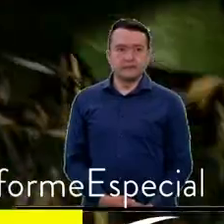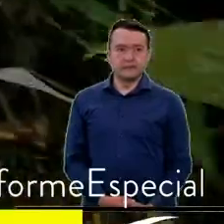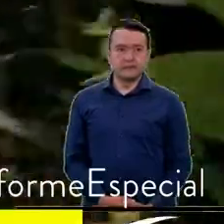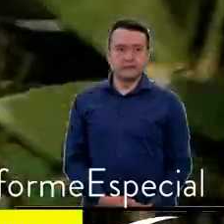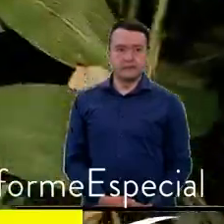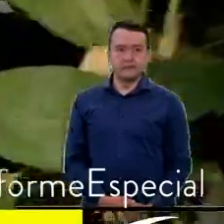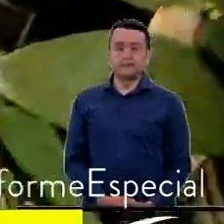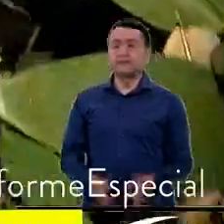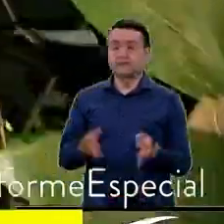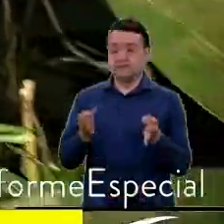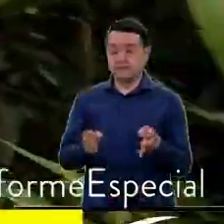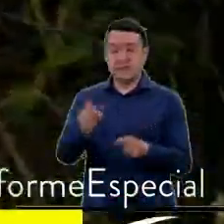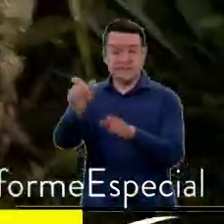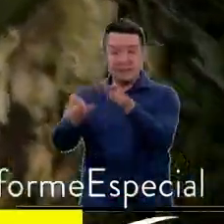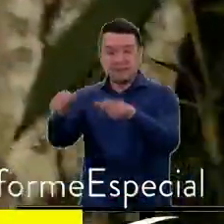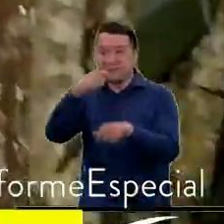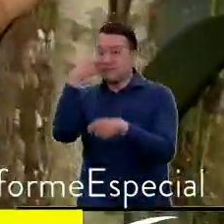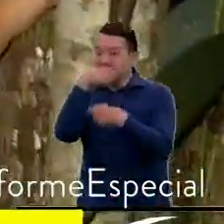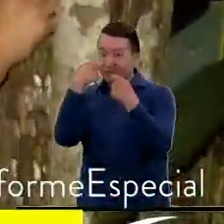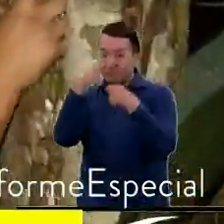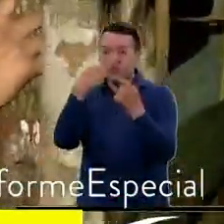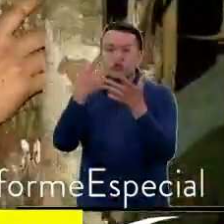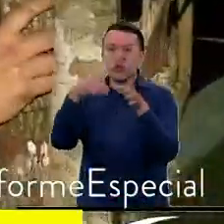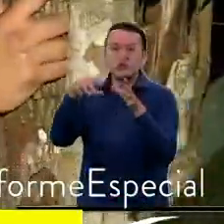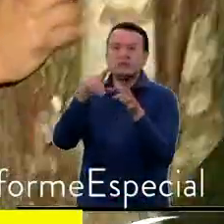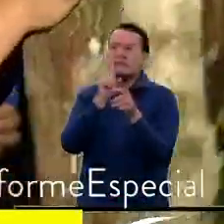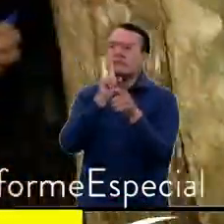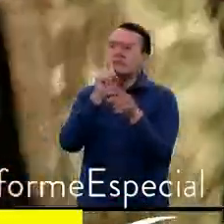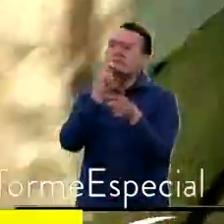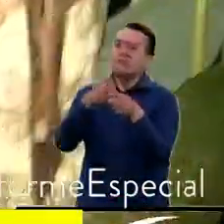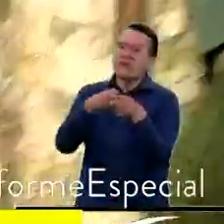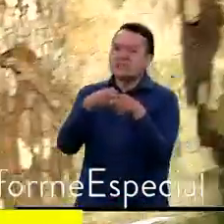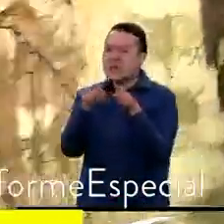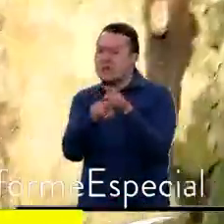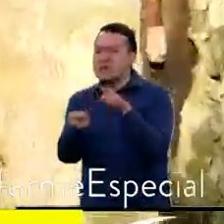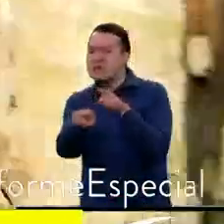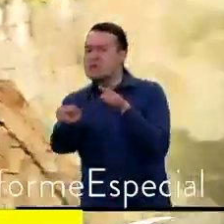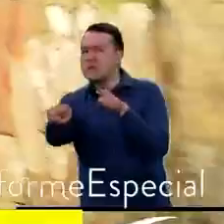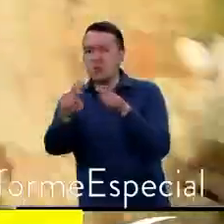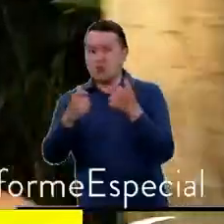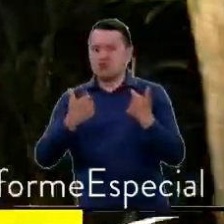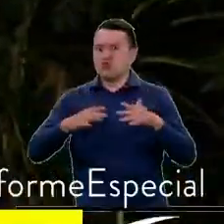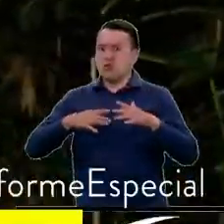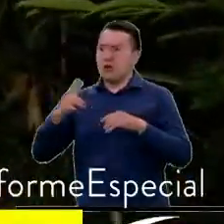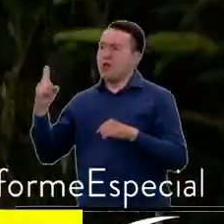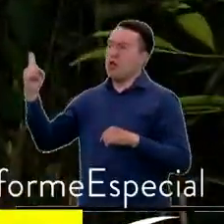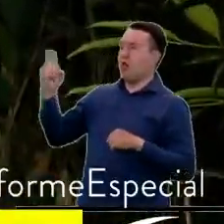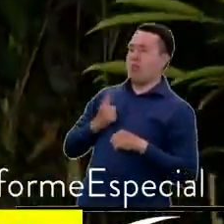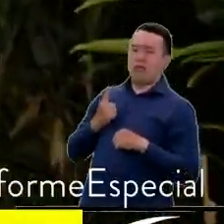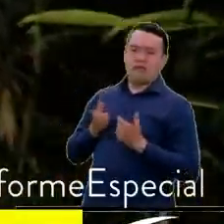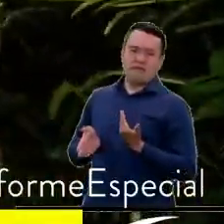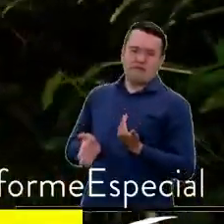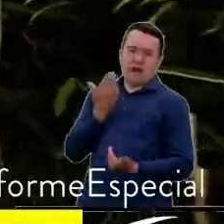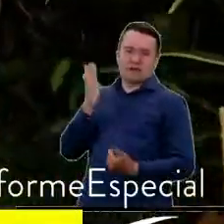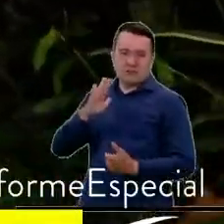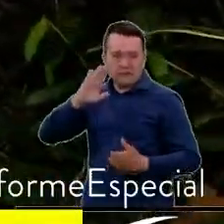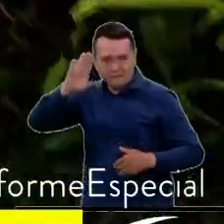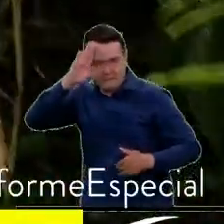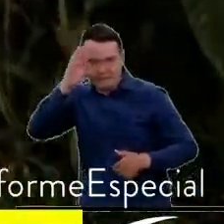Los narcotraficantes ubican los laboratorios en zonas de muy difícil acceso para evitar ser sorprendidos por la fuerza pública y lograr escapar.